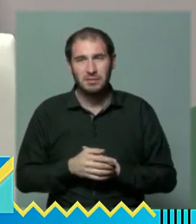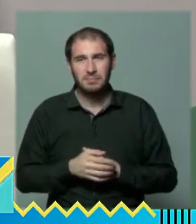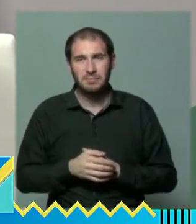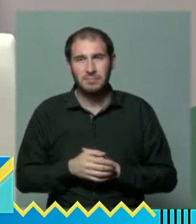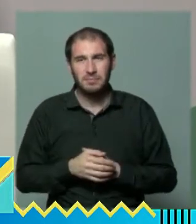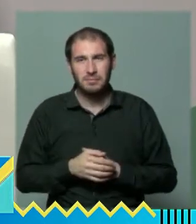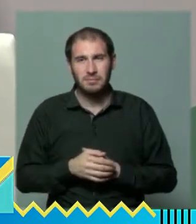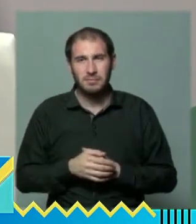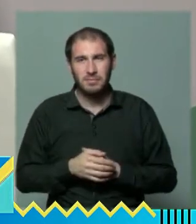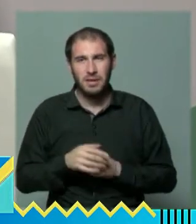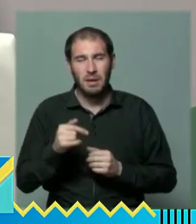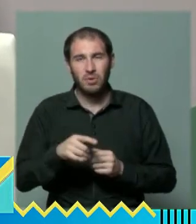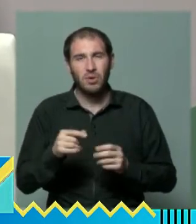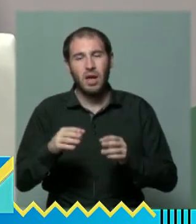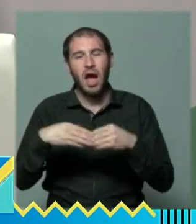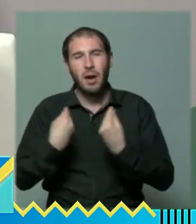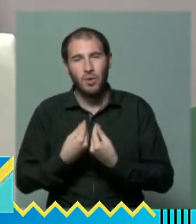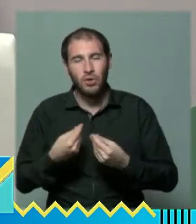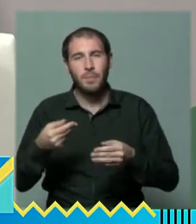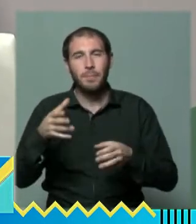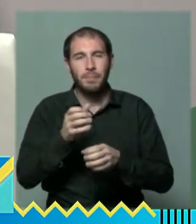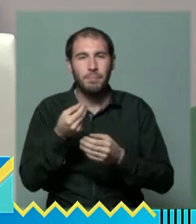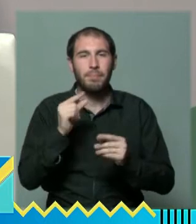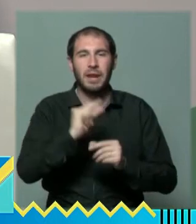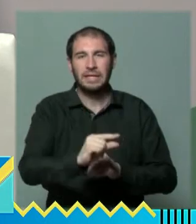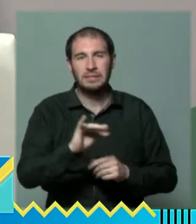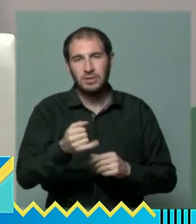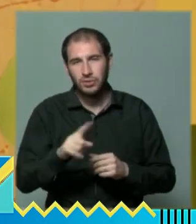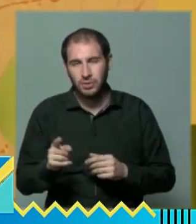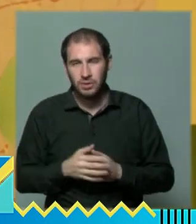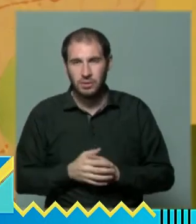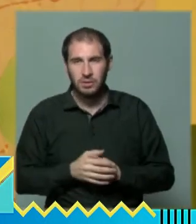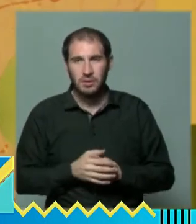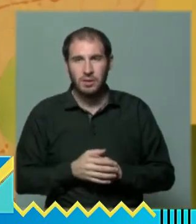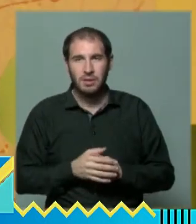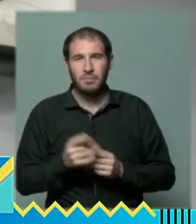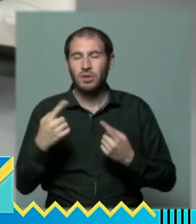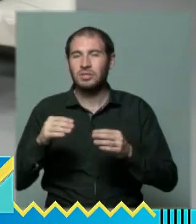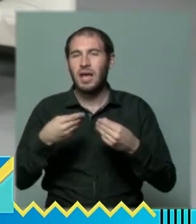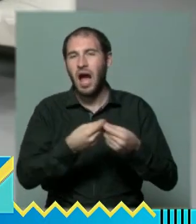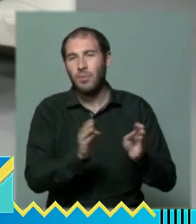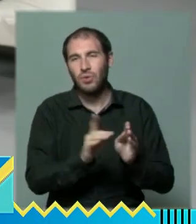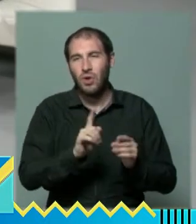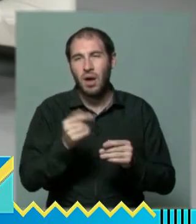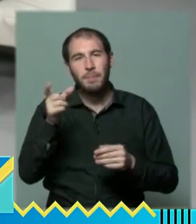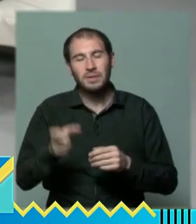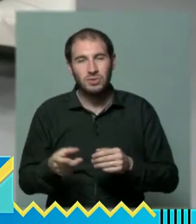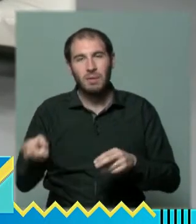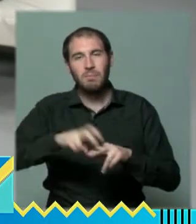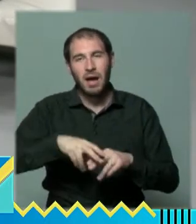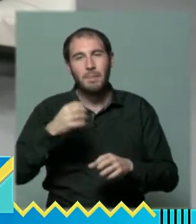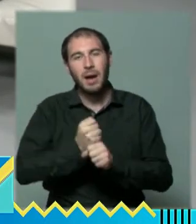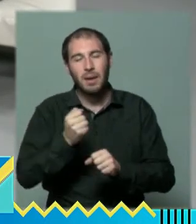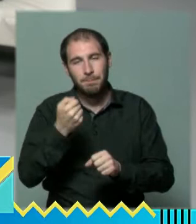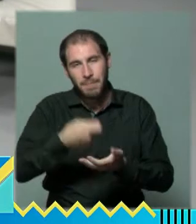llegar a prestar el abono, ¿no? Me parece que es un... Por eso, pero no es el Es tema del irrelevante. préstamo del abono, es la persona Sí, no, que sube, es obviamente la que que la sube sin persona pagar. no,